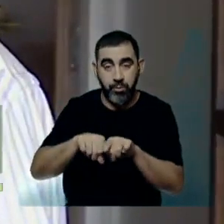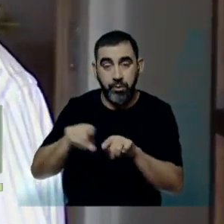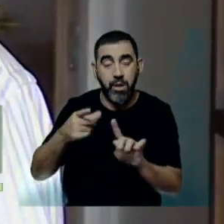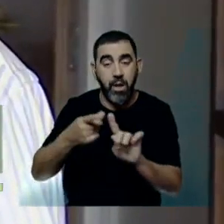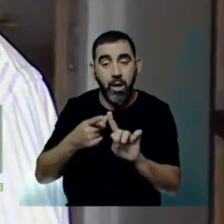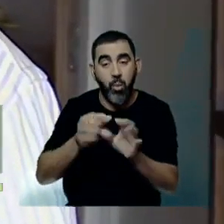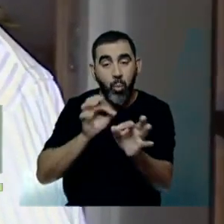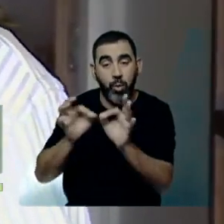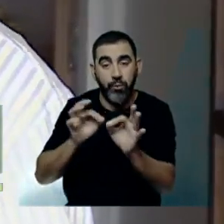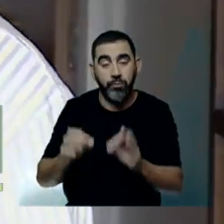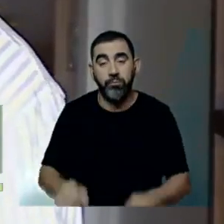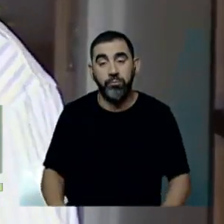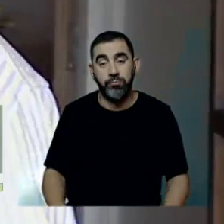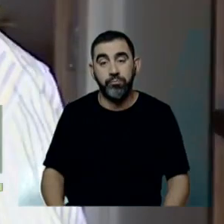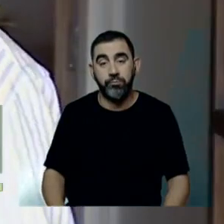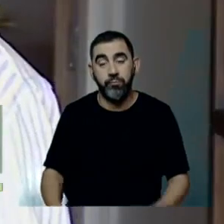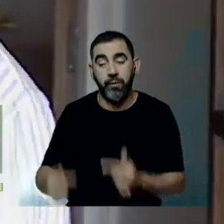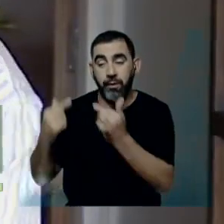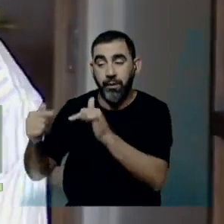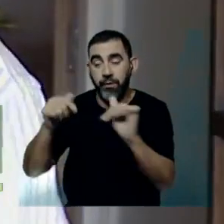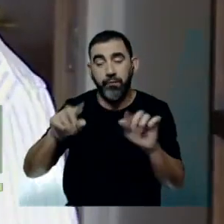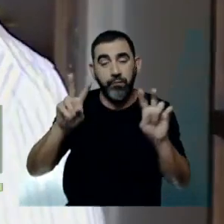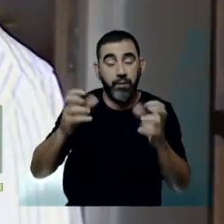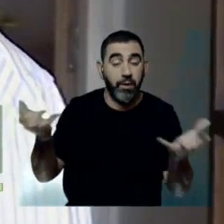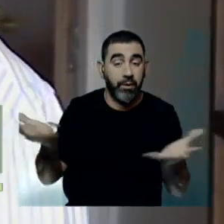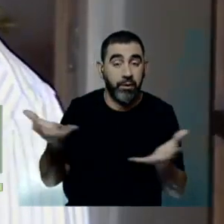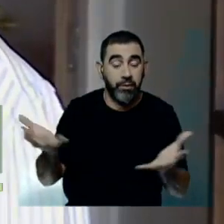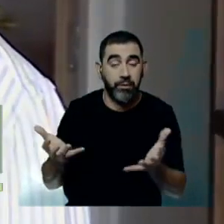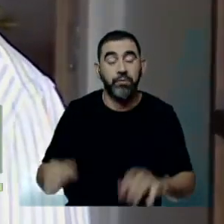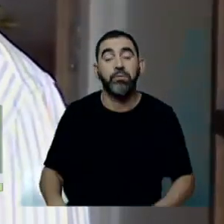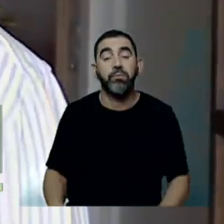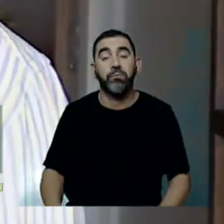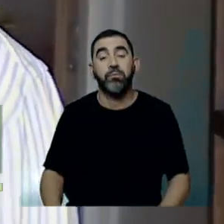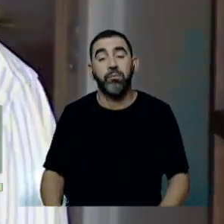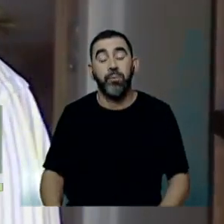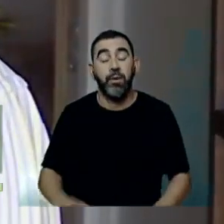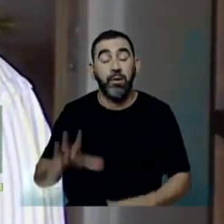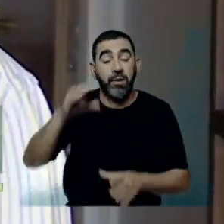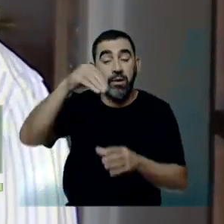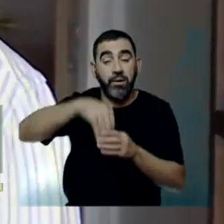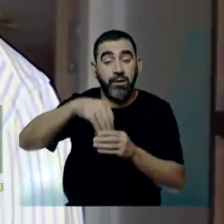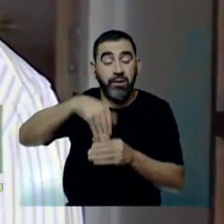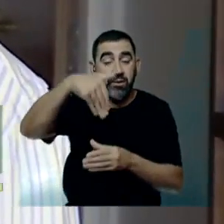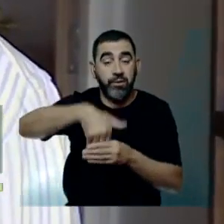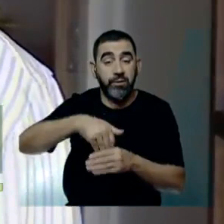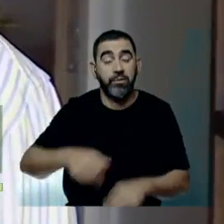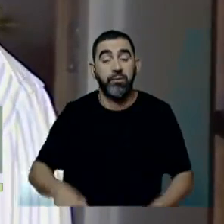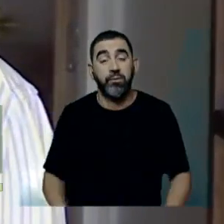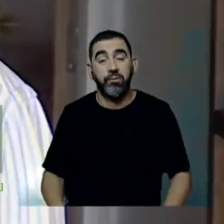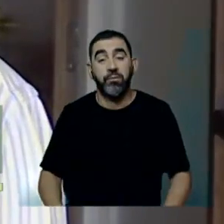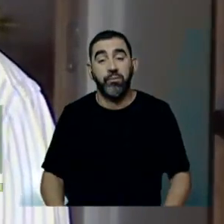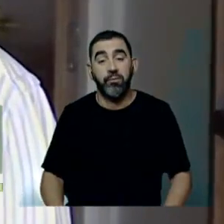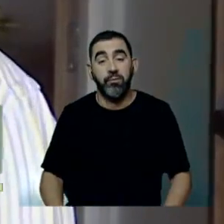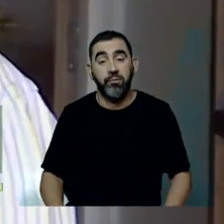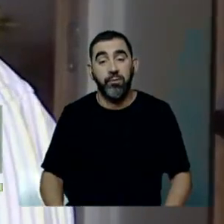acuerdo estratégico. Y la diferencia táctica vino ahora hacia las internas, pero bueno,